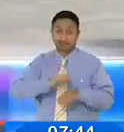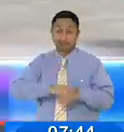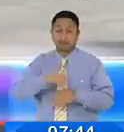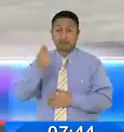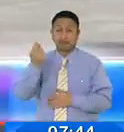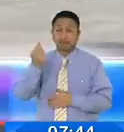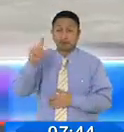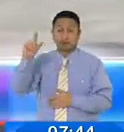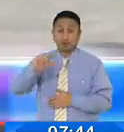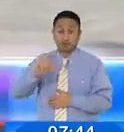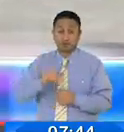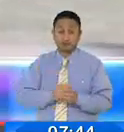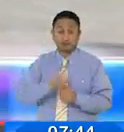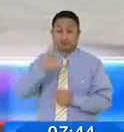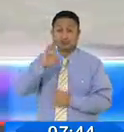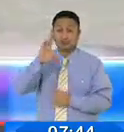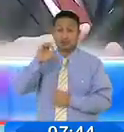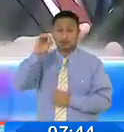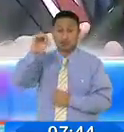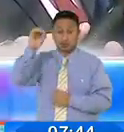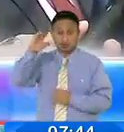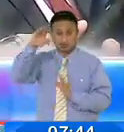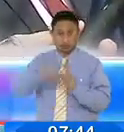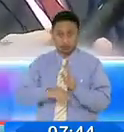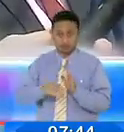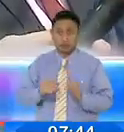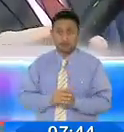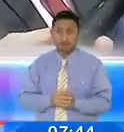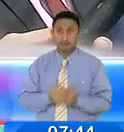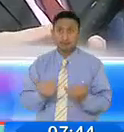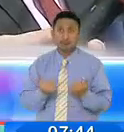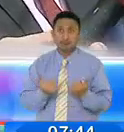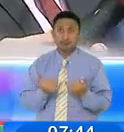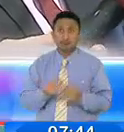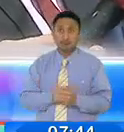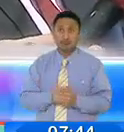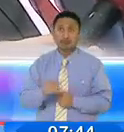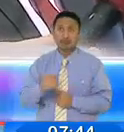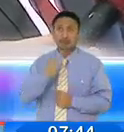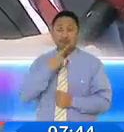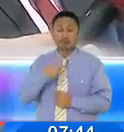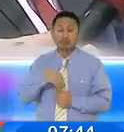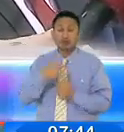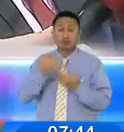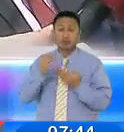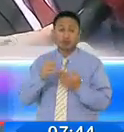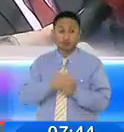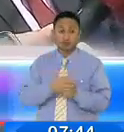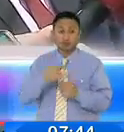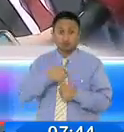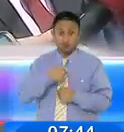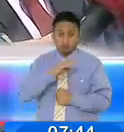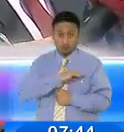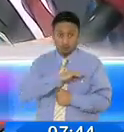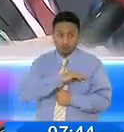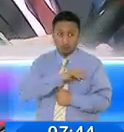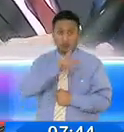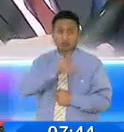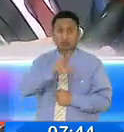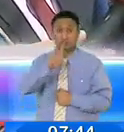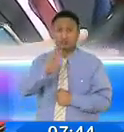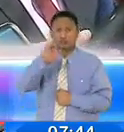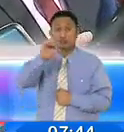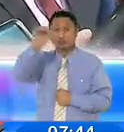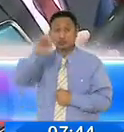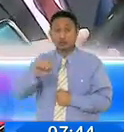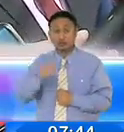serían de hasta un 70%. Y ahora nos están respondiendo con recortes presupuestarios que al menos en mi municipio llegan con el 32%,